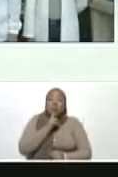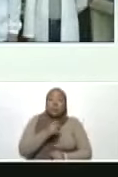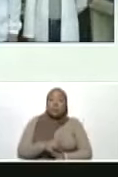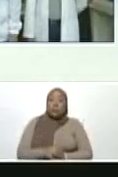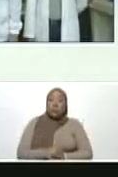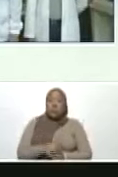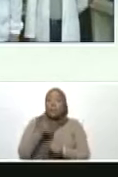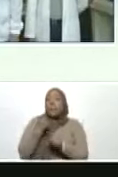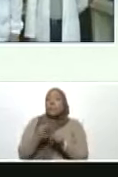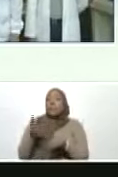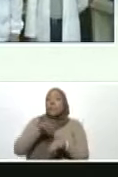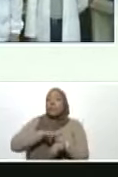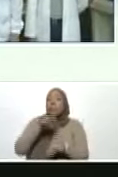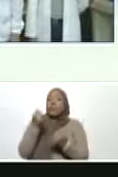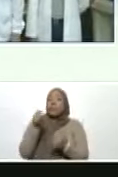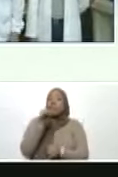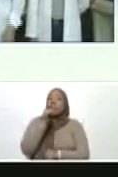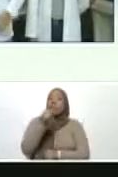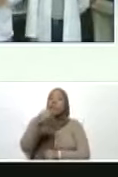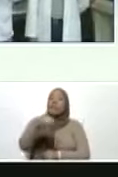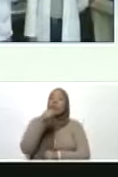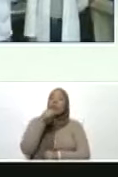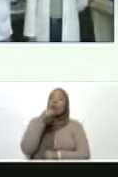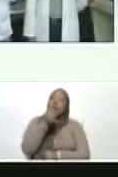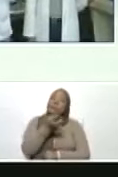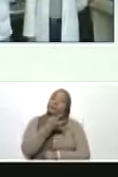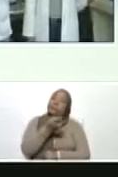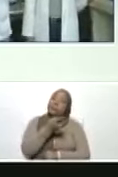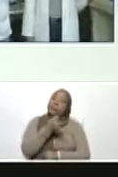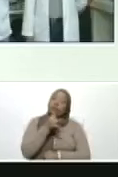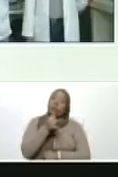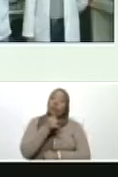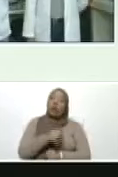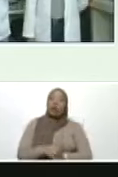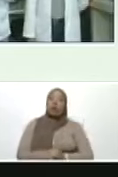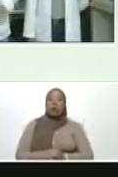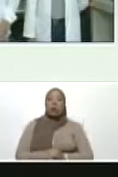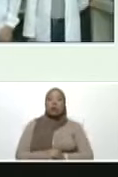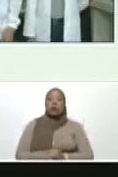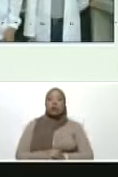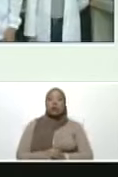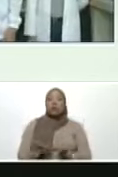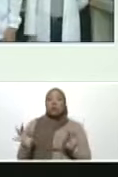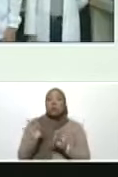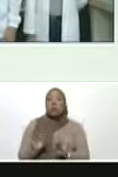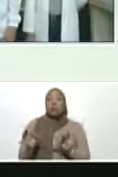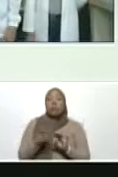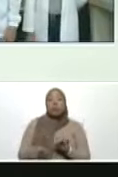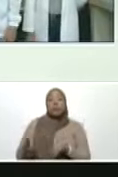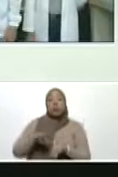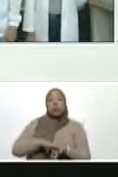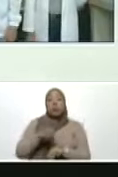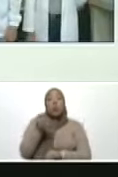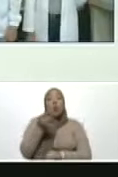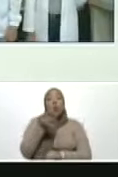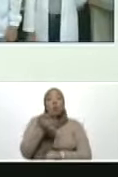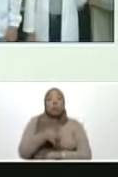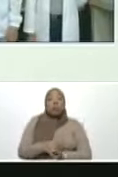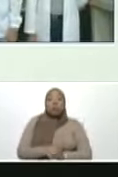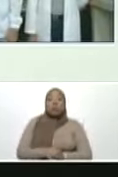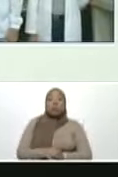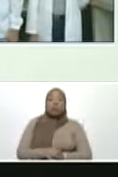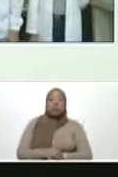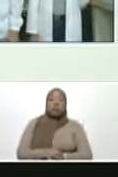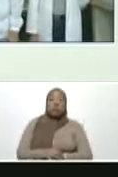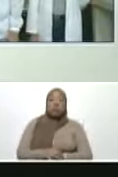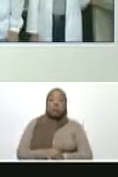Lo peor que puede haber es un dolor de muela. No hay nada peor que un dolor de muela.